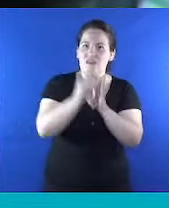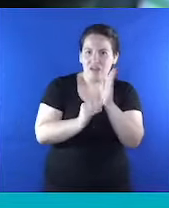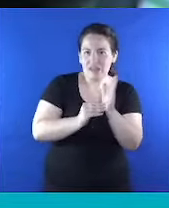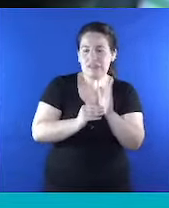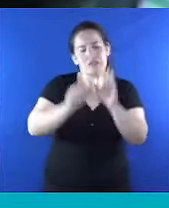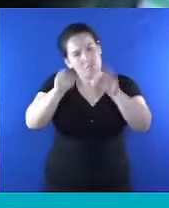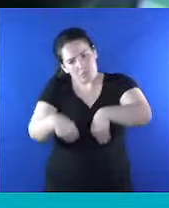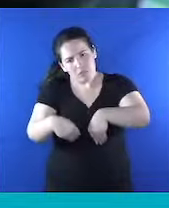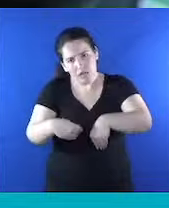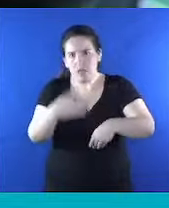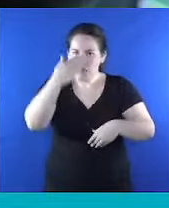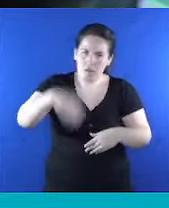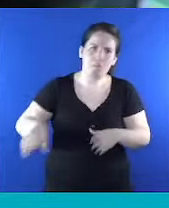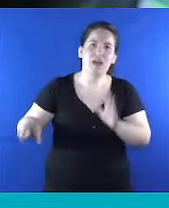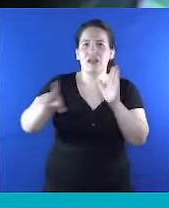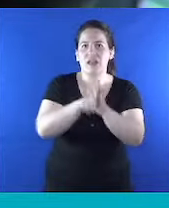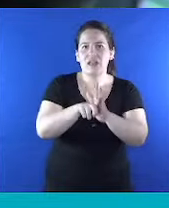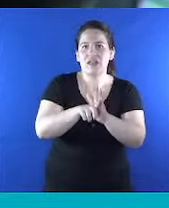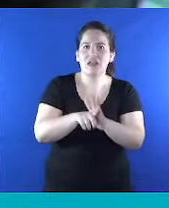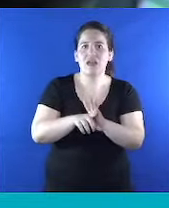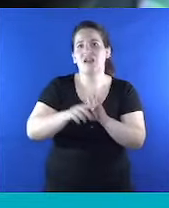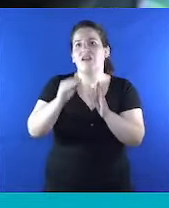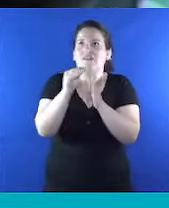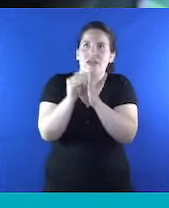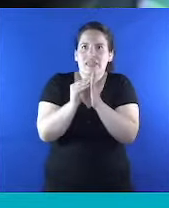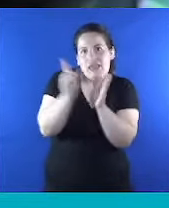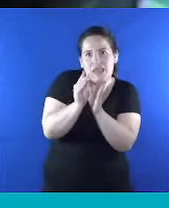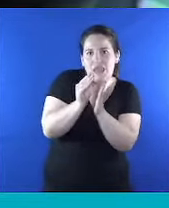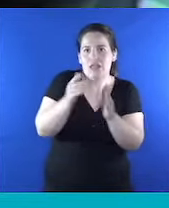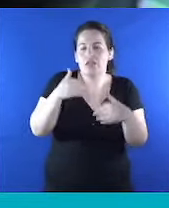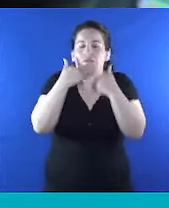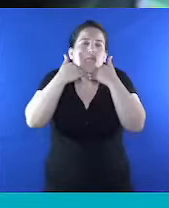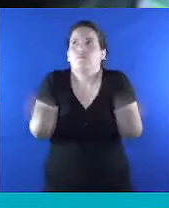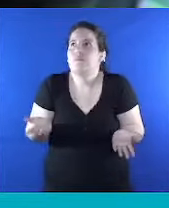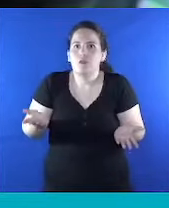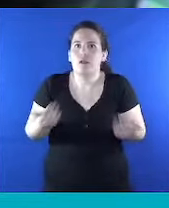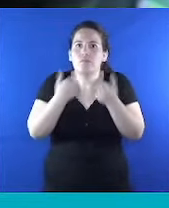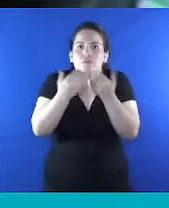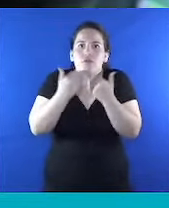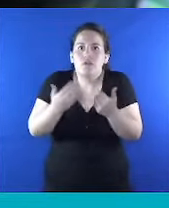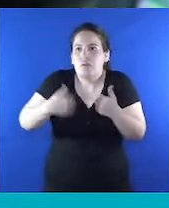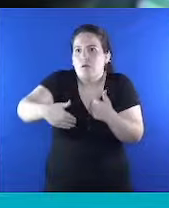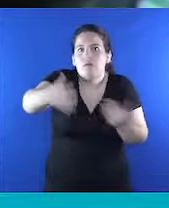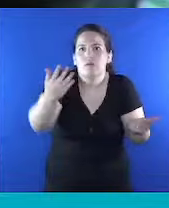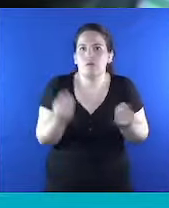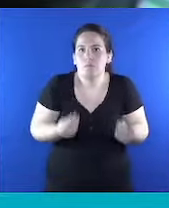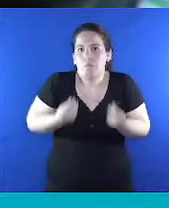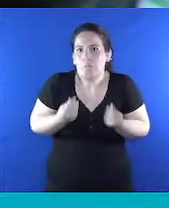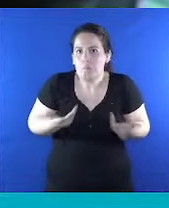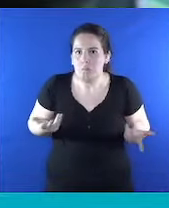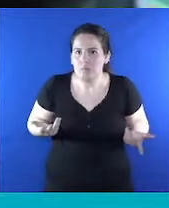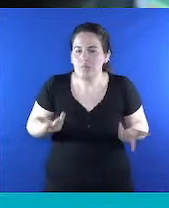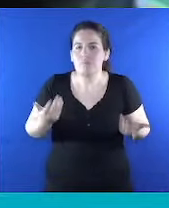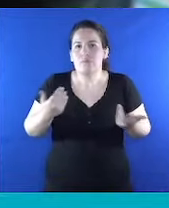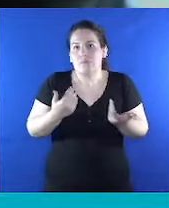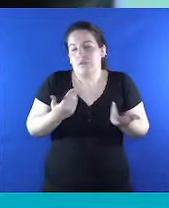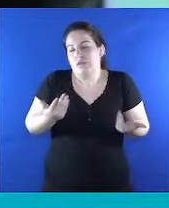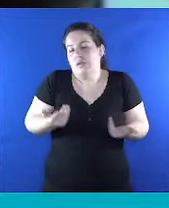le sale mandan una ley basecita y ahora no se sabe qué es lo que van a terminar haciendo porque aparte